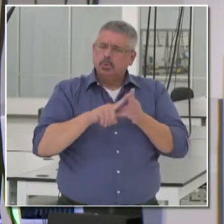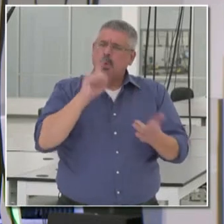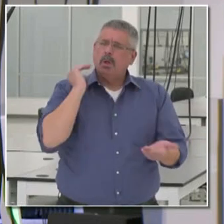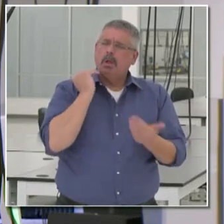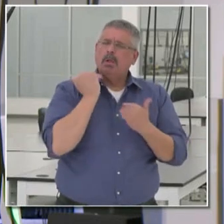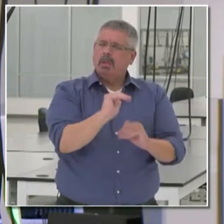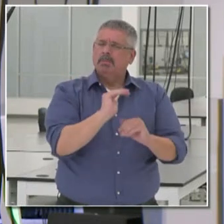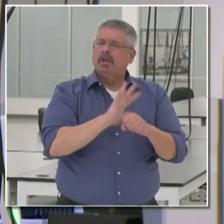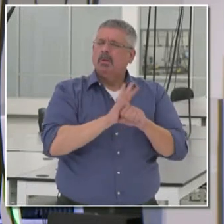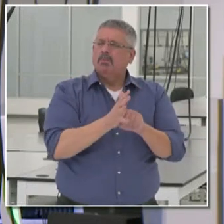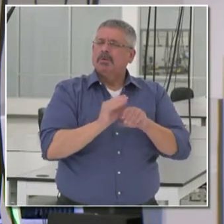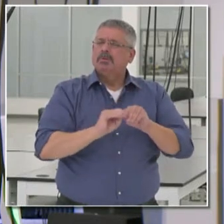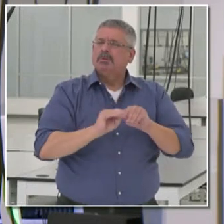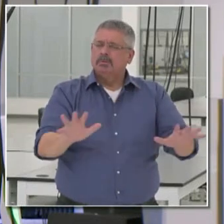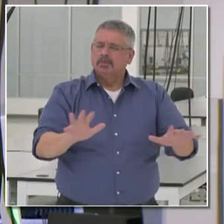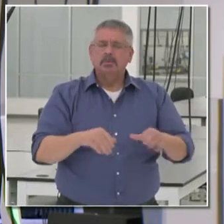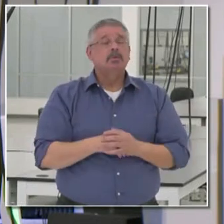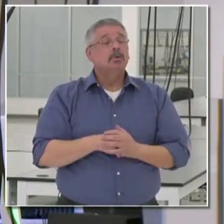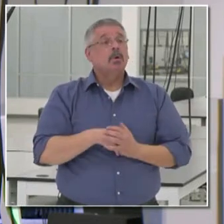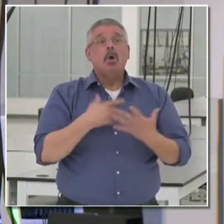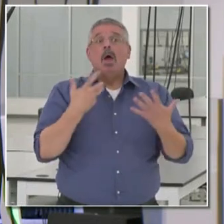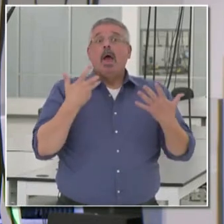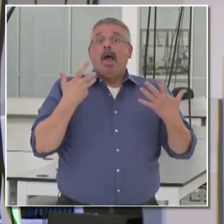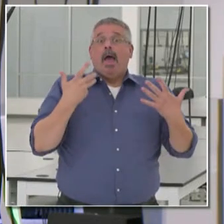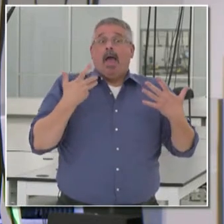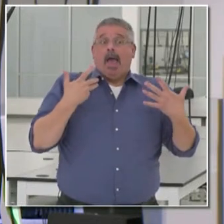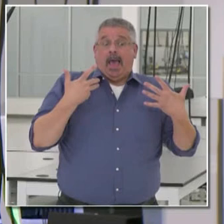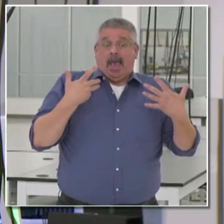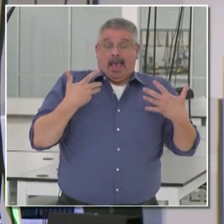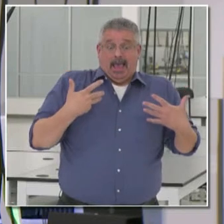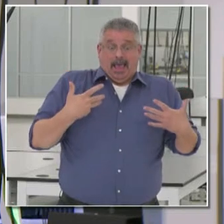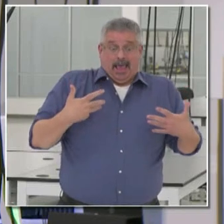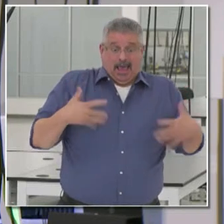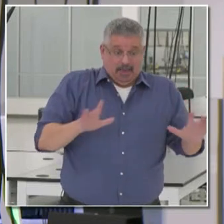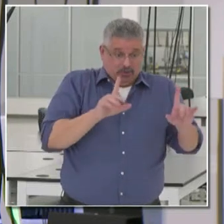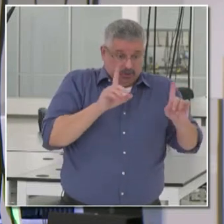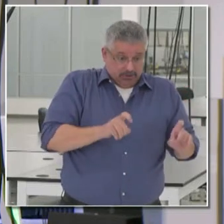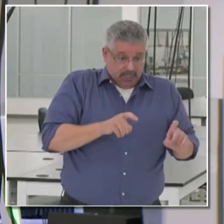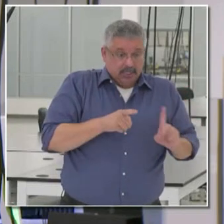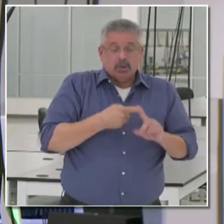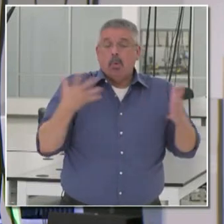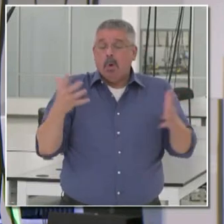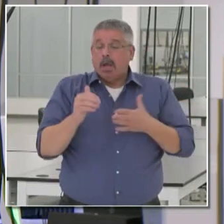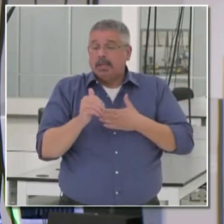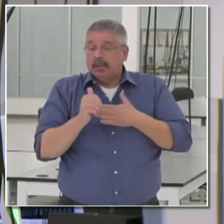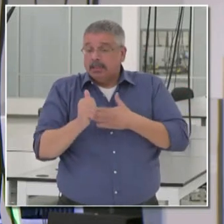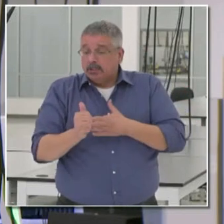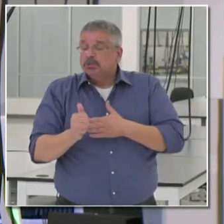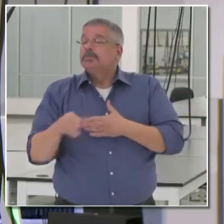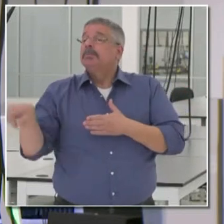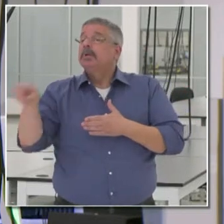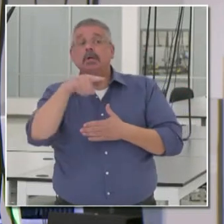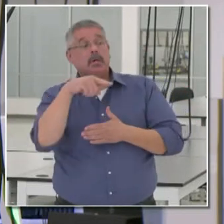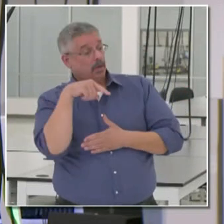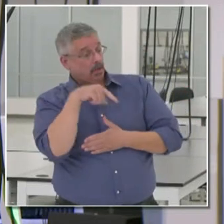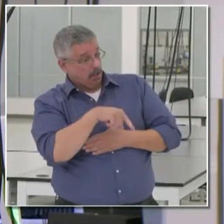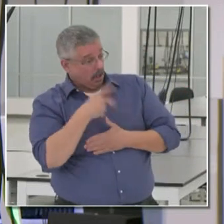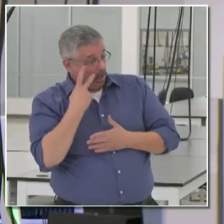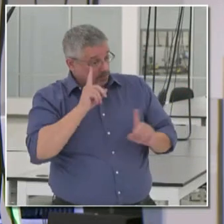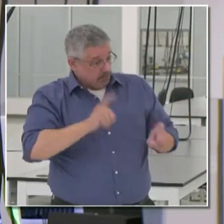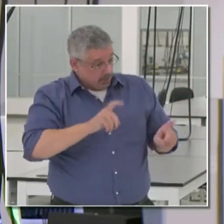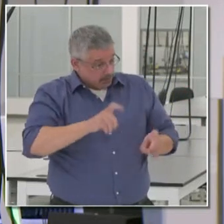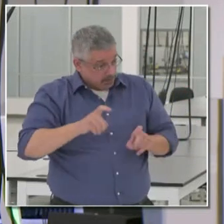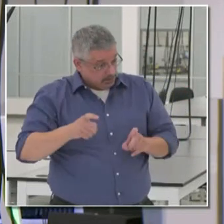poder arrinconar a esta a esta enfermedad y lo que hacemos después de eso es lo que mostrará el liderazgo que tenemos a nivel